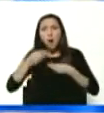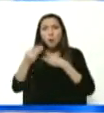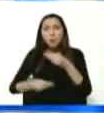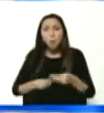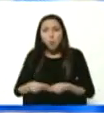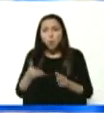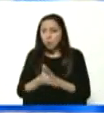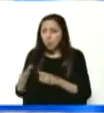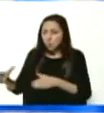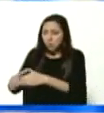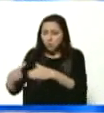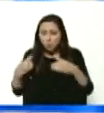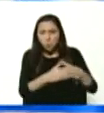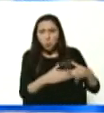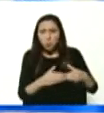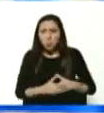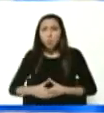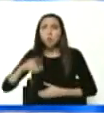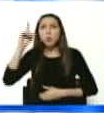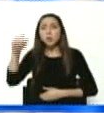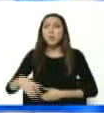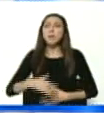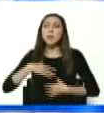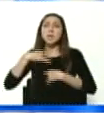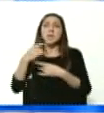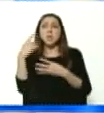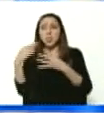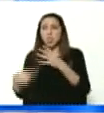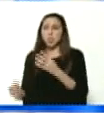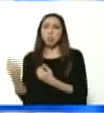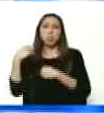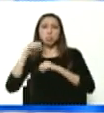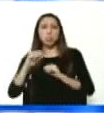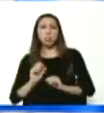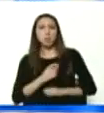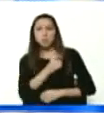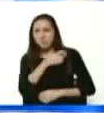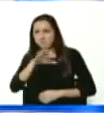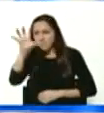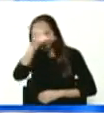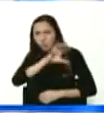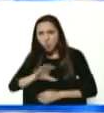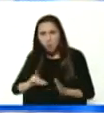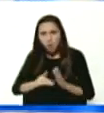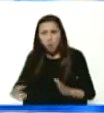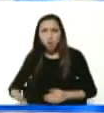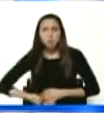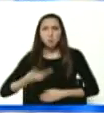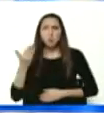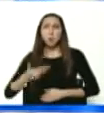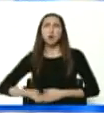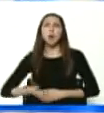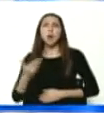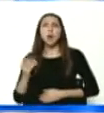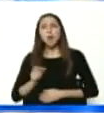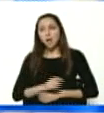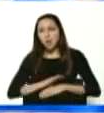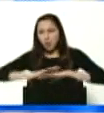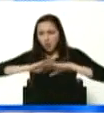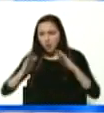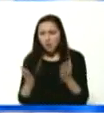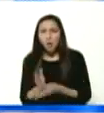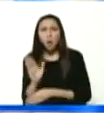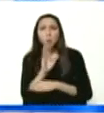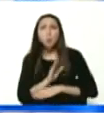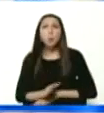del poder global donde se privilegian intereses mezquinos por encima de los derechos de los pueblos y de la madre tierra. Estamos seguros de que sí es